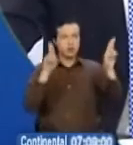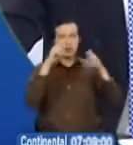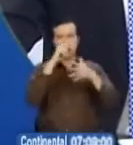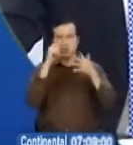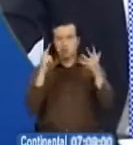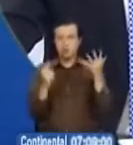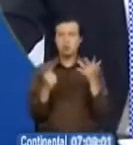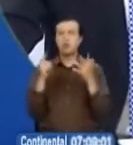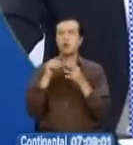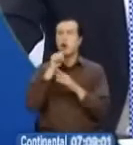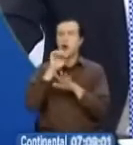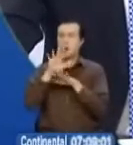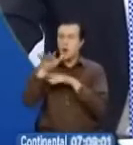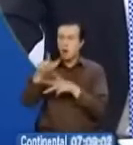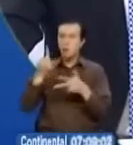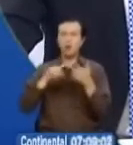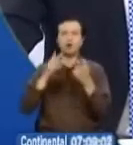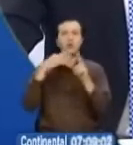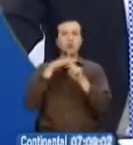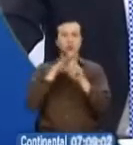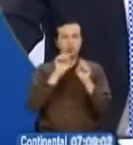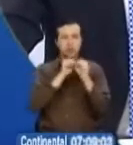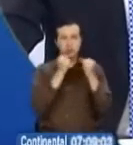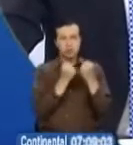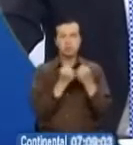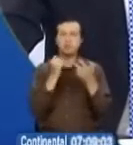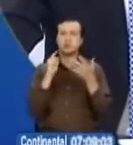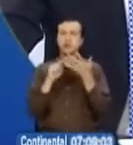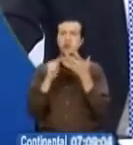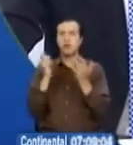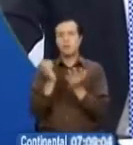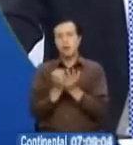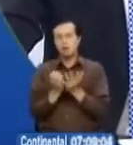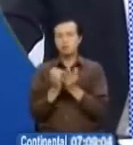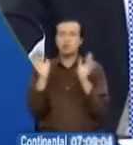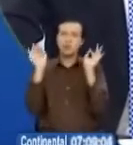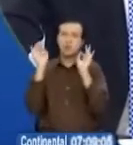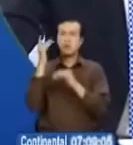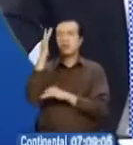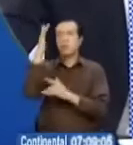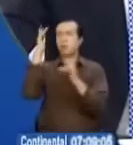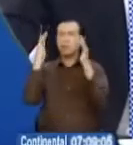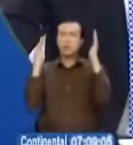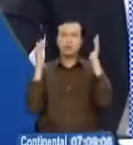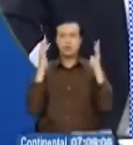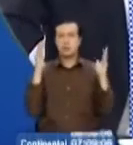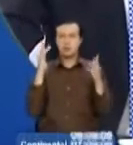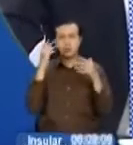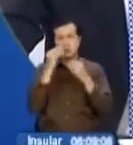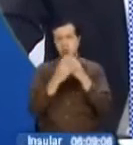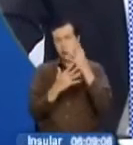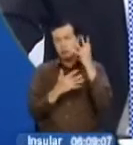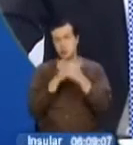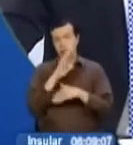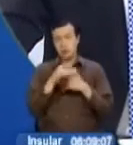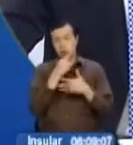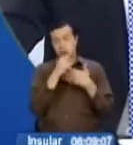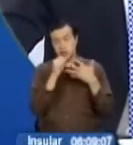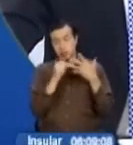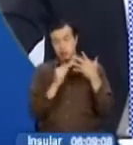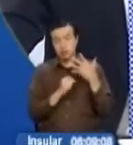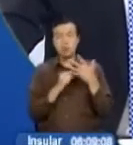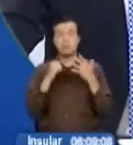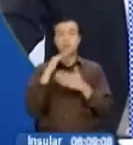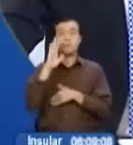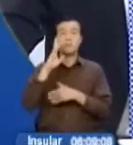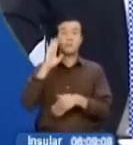social, inclusión social, residuos, energía, bosques, en todos ellos, a más del